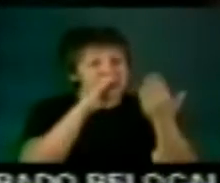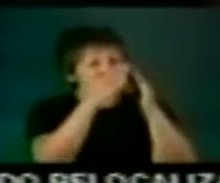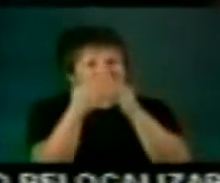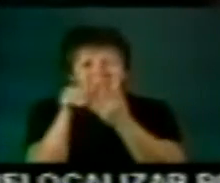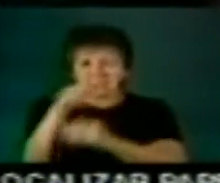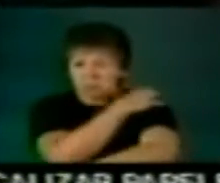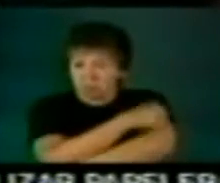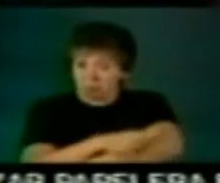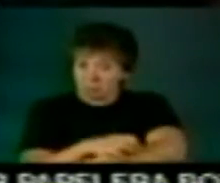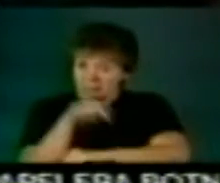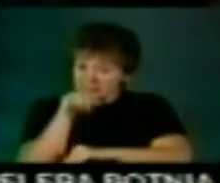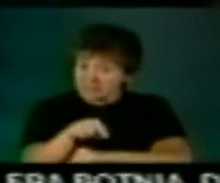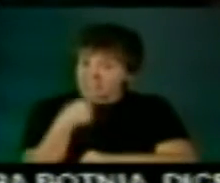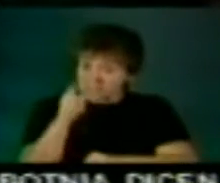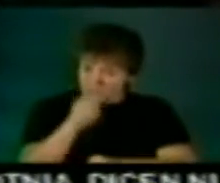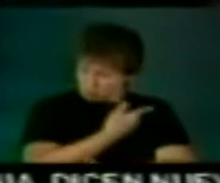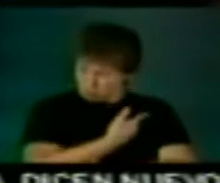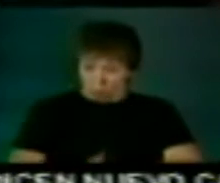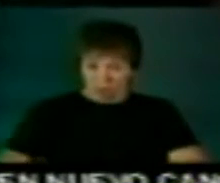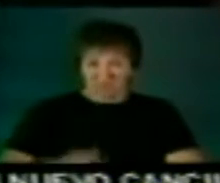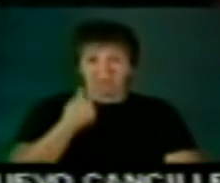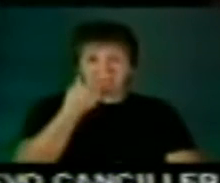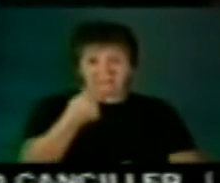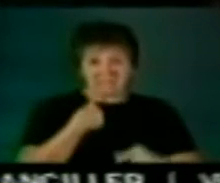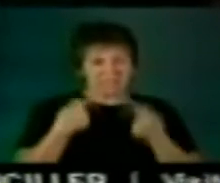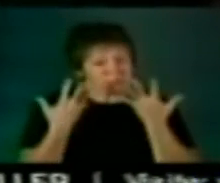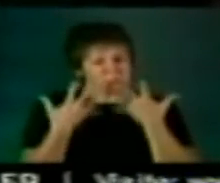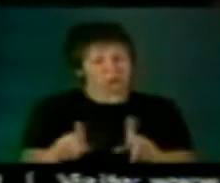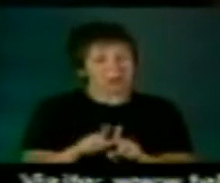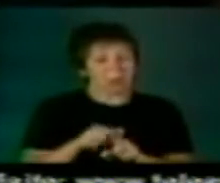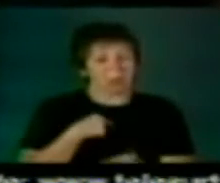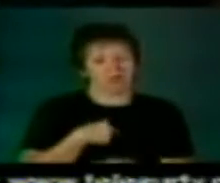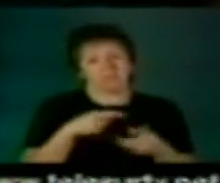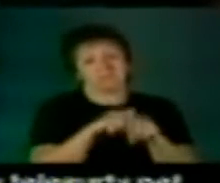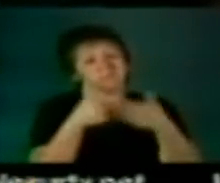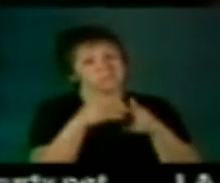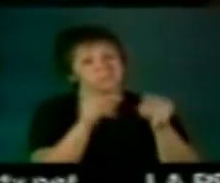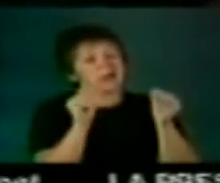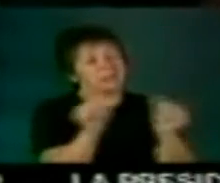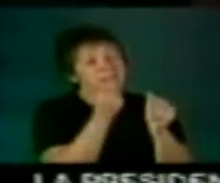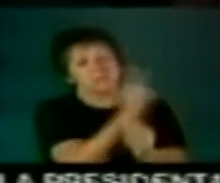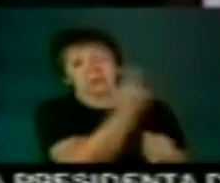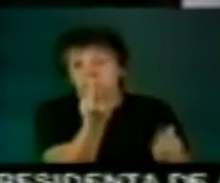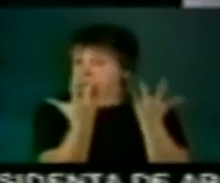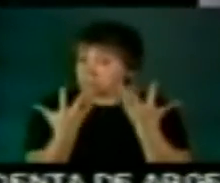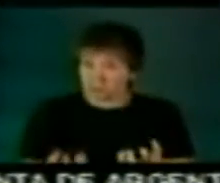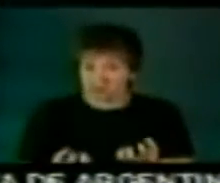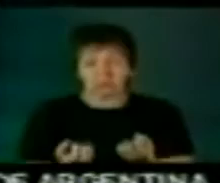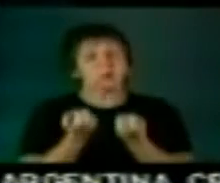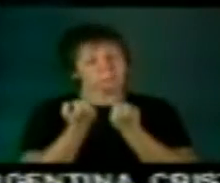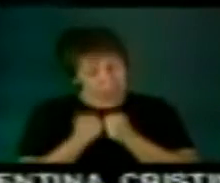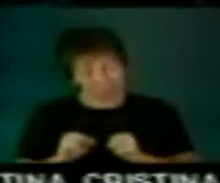el Estado. Me niego al escepticismo. Sé que todos podemos hacer algo por los